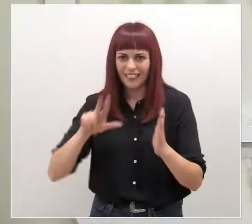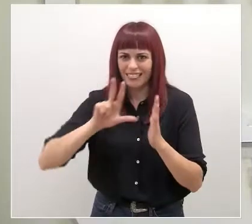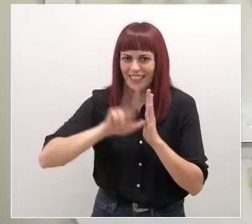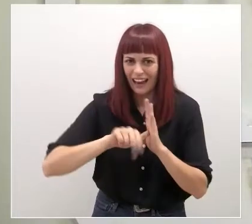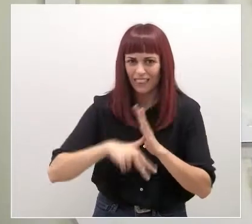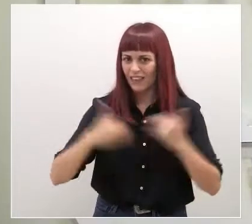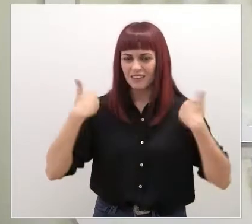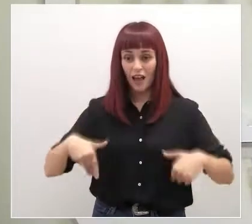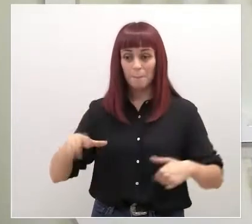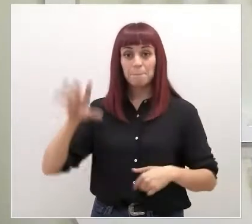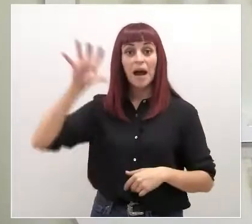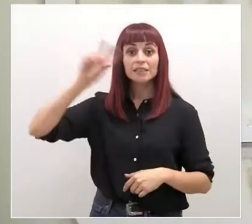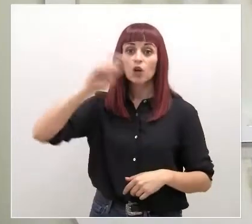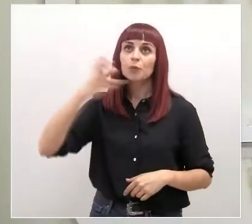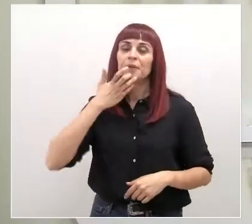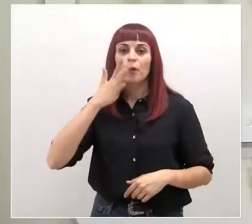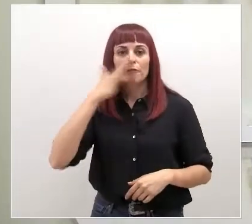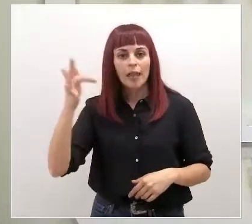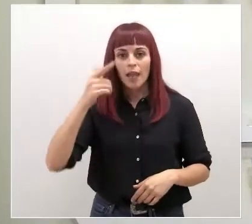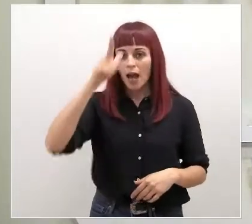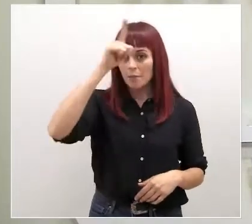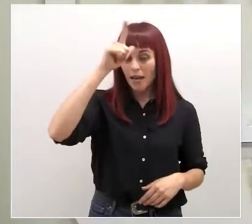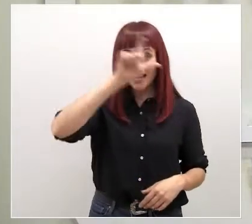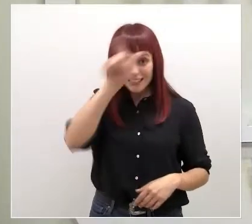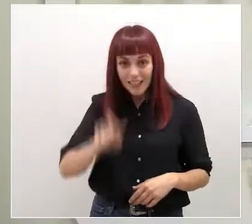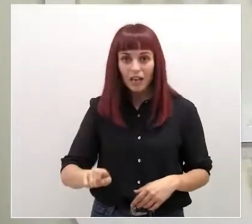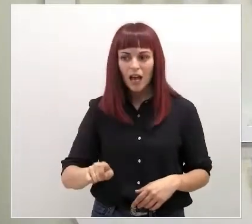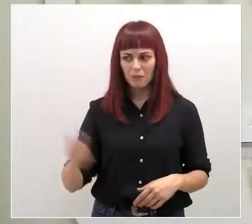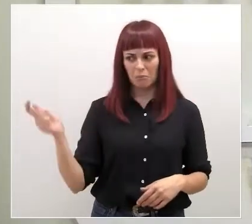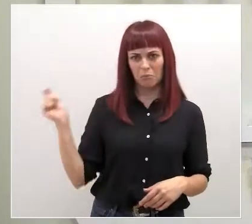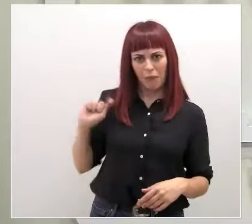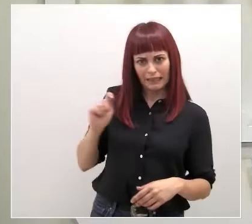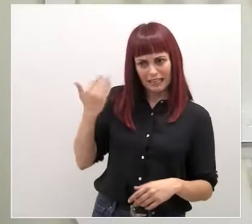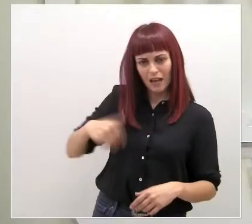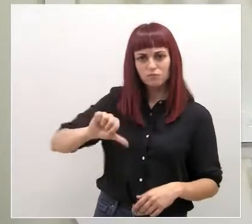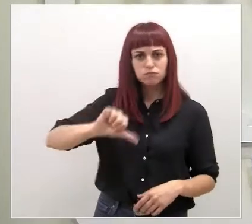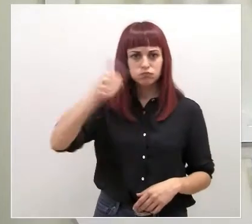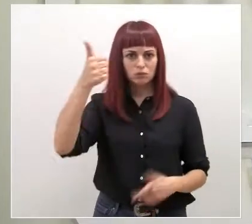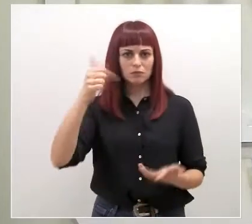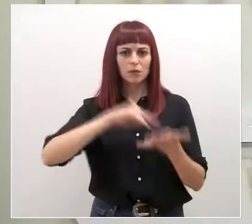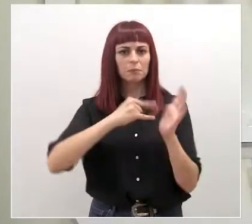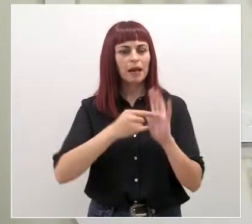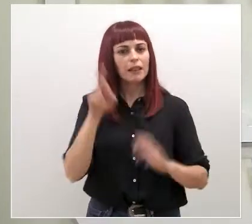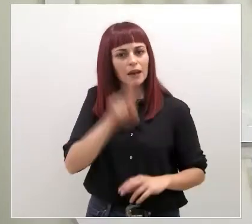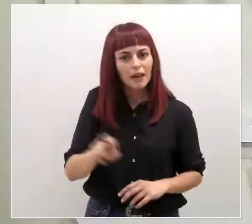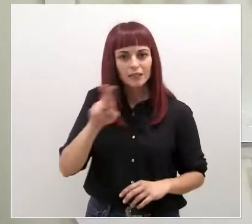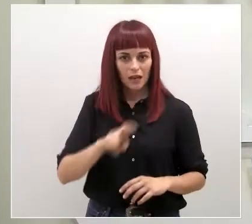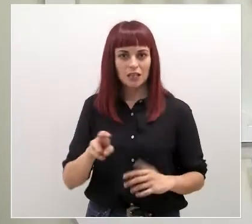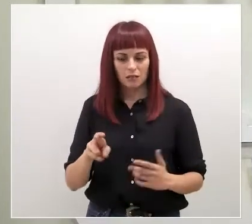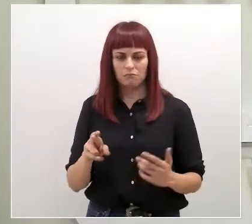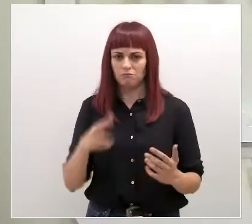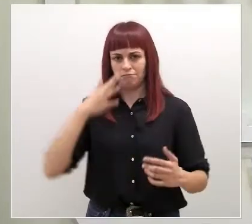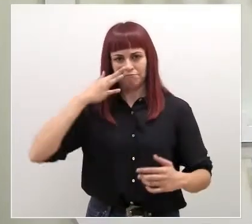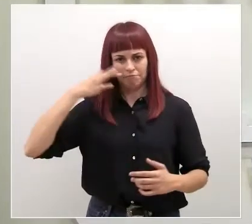tarde. Otros países como Francia, Alemania o Italia hace meses que ya aprobaron planes de rescate con